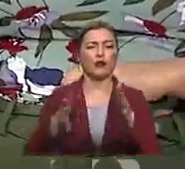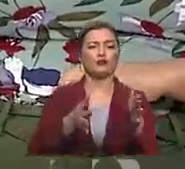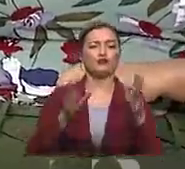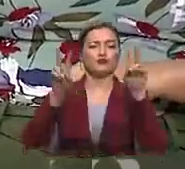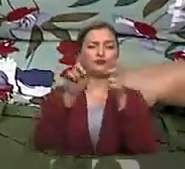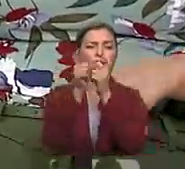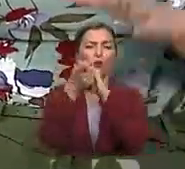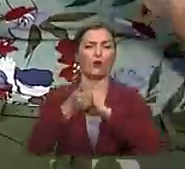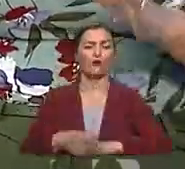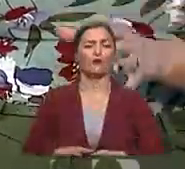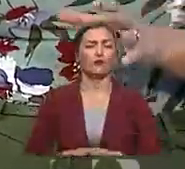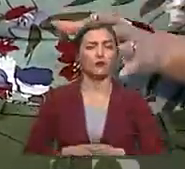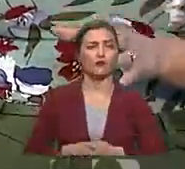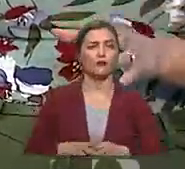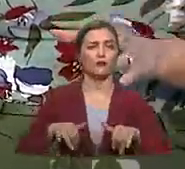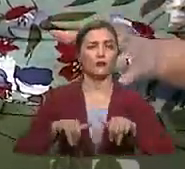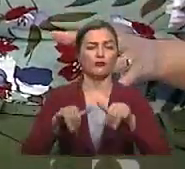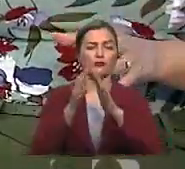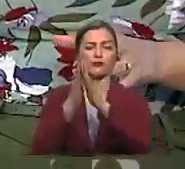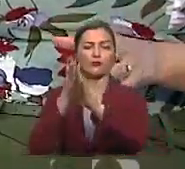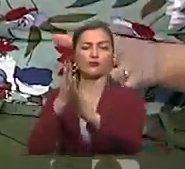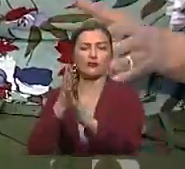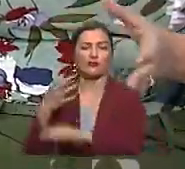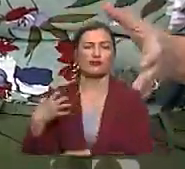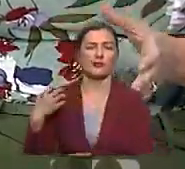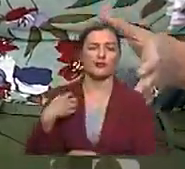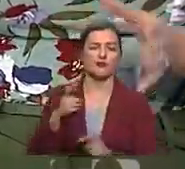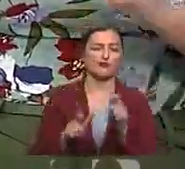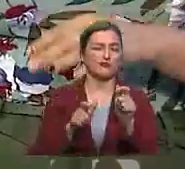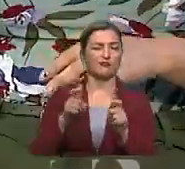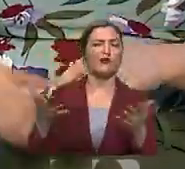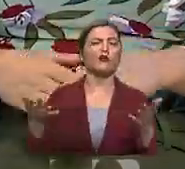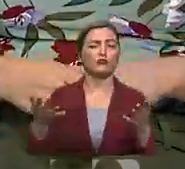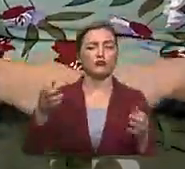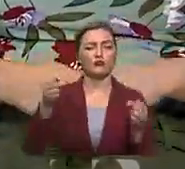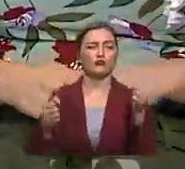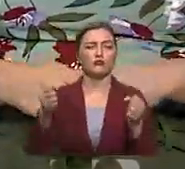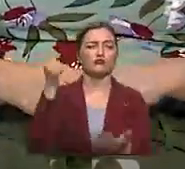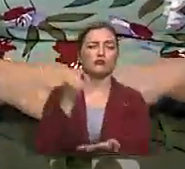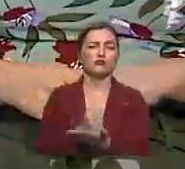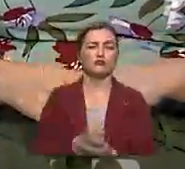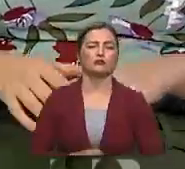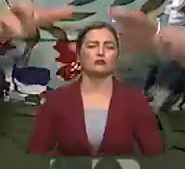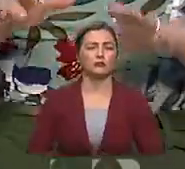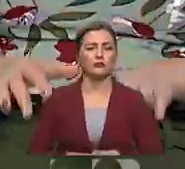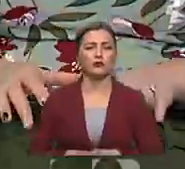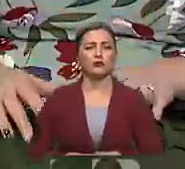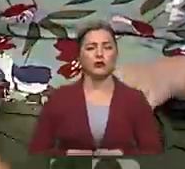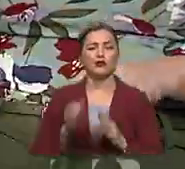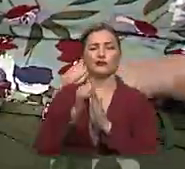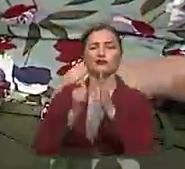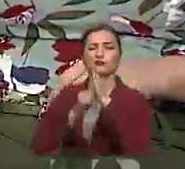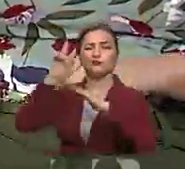Cambiamos de tema y les contamos que persisten las largas filas y las quejas de los usuarios en los exteriores de la Agencia Nacional de Tránsito Matriz